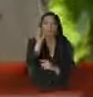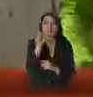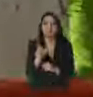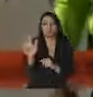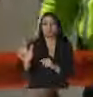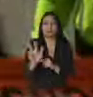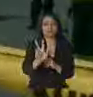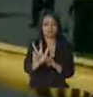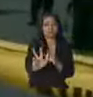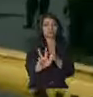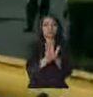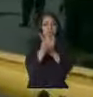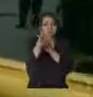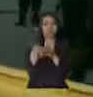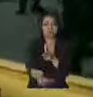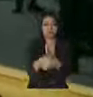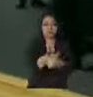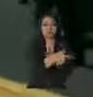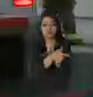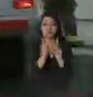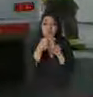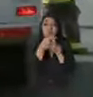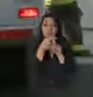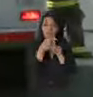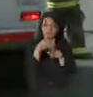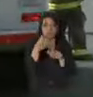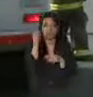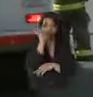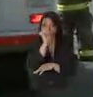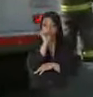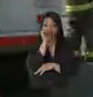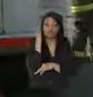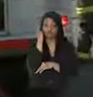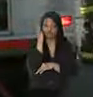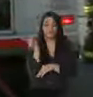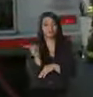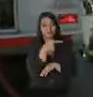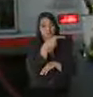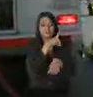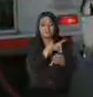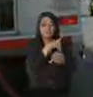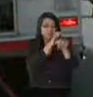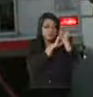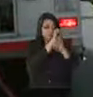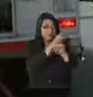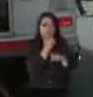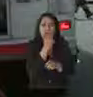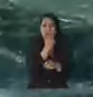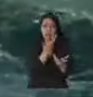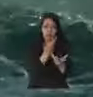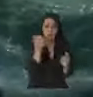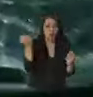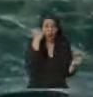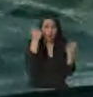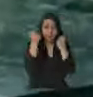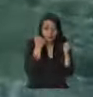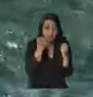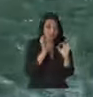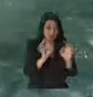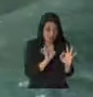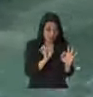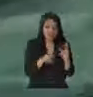del sector. Fue trasladada primero a hacerse una valoración médica para descartar algún tipo de anomalía o algún tipo de golpe, sobre todo, dando